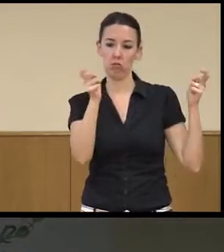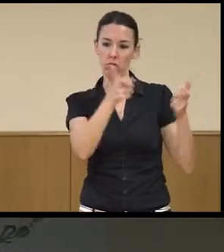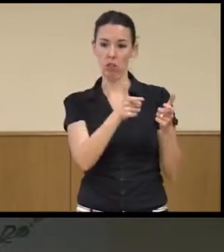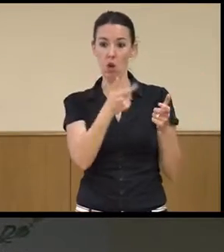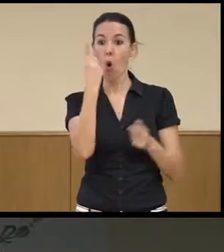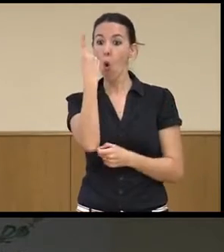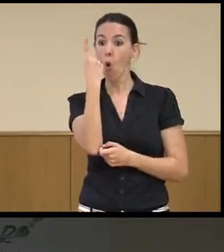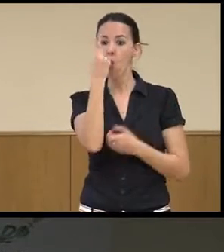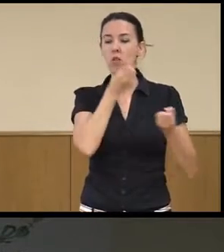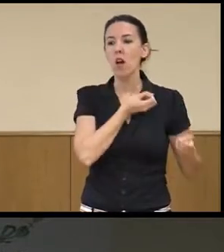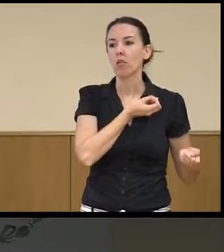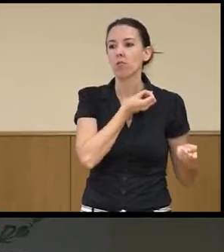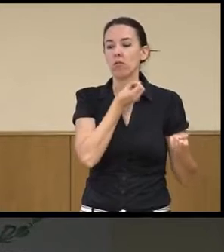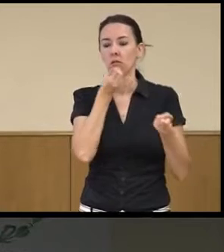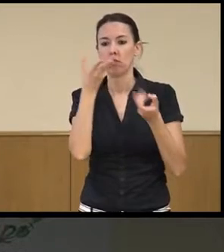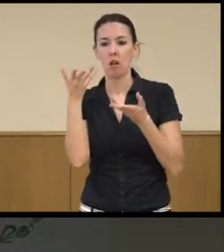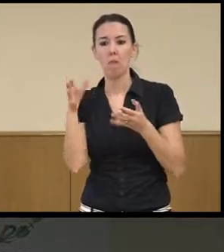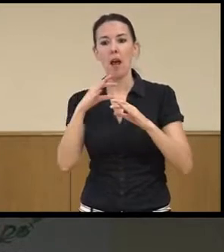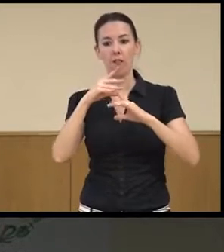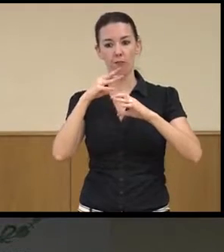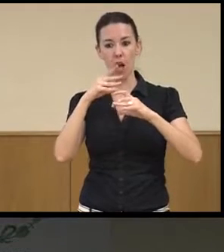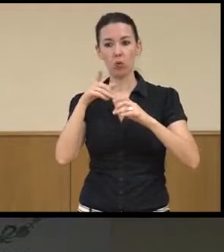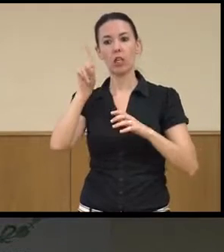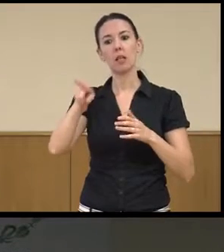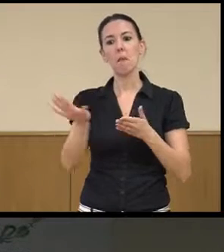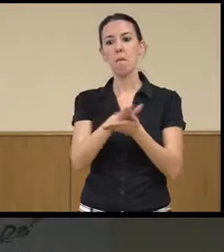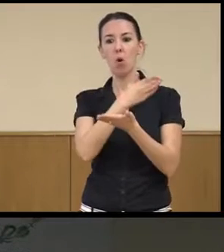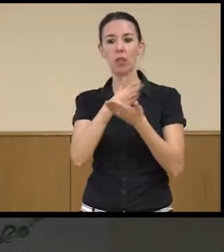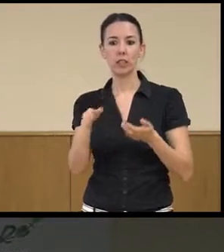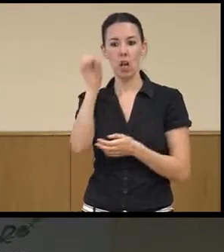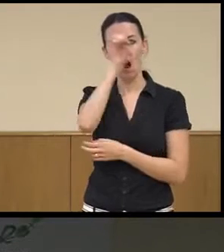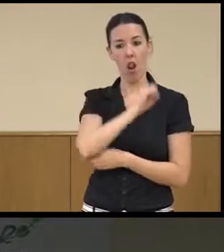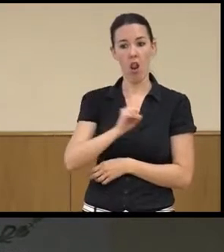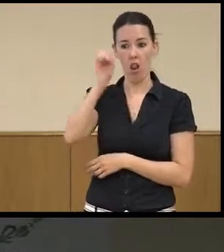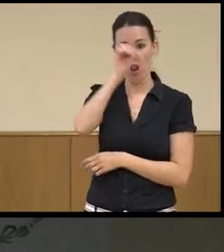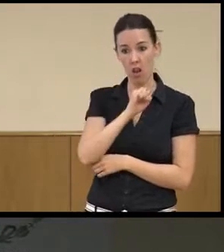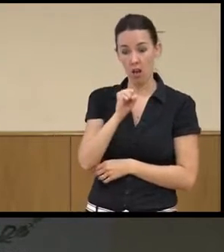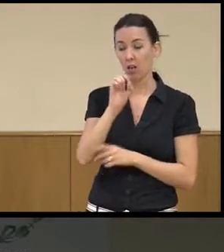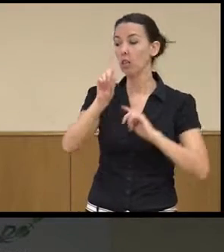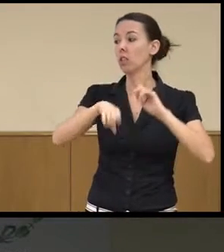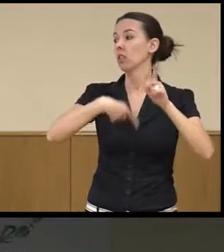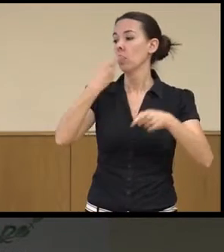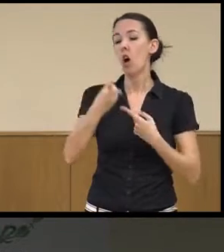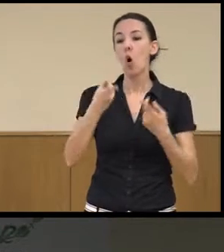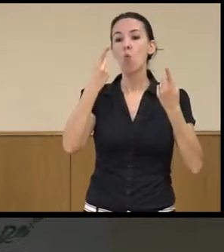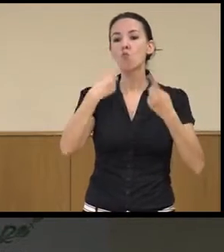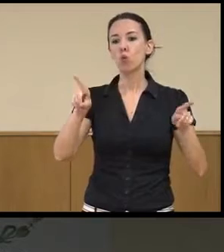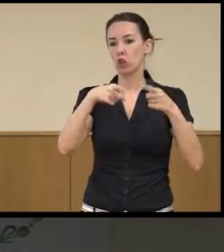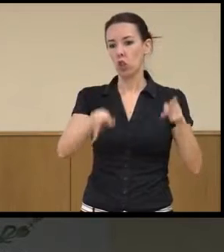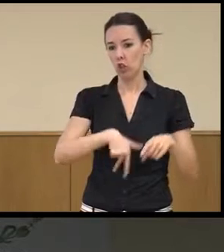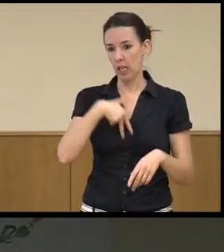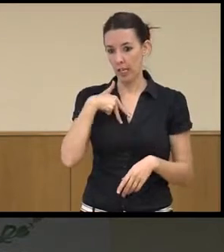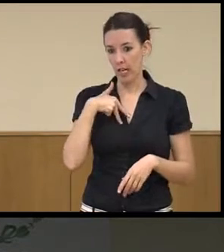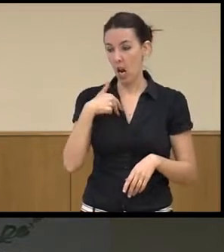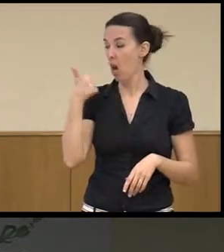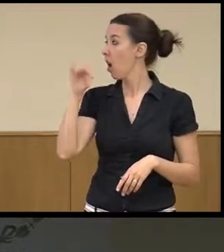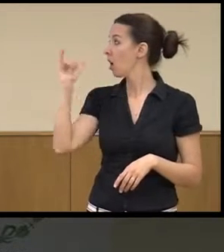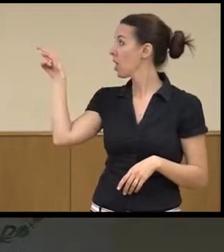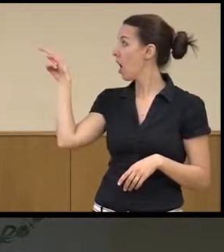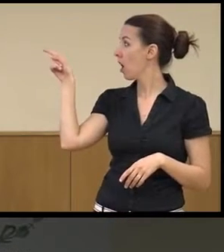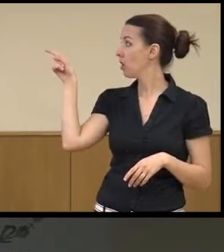era la inspiradora de los tañedores de flauta y de la poesía coral, y por extensión, de los músicos en general. Ahí está con